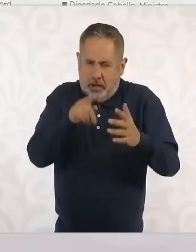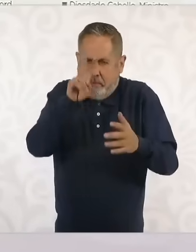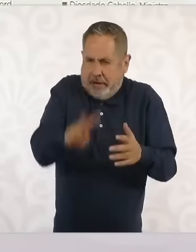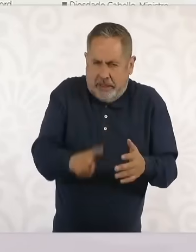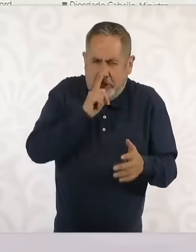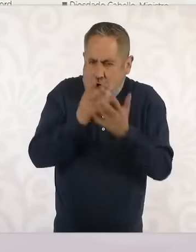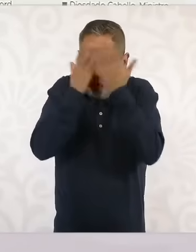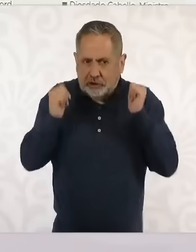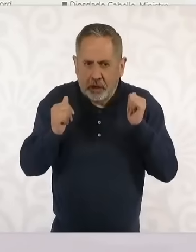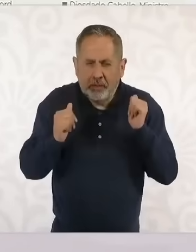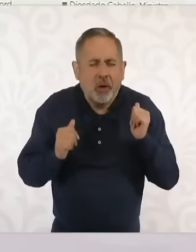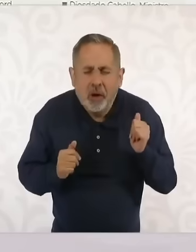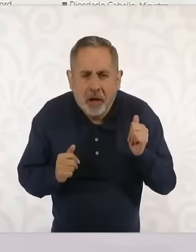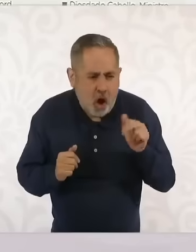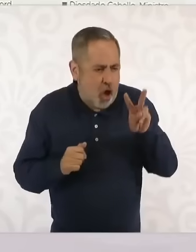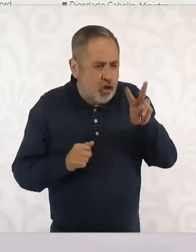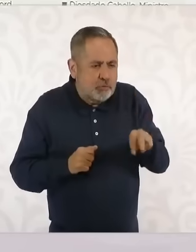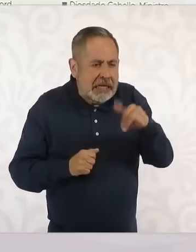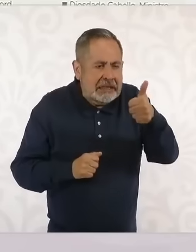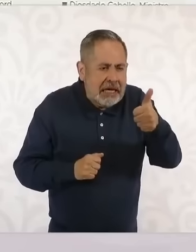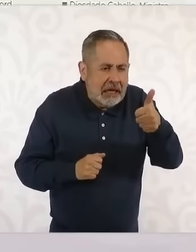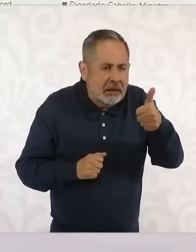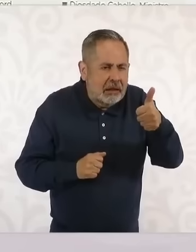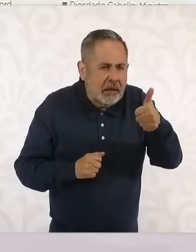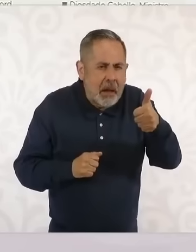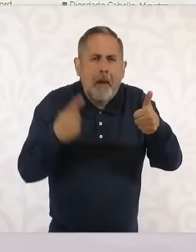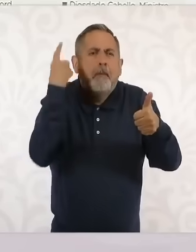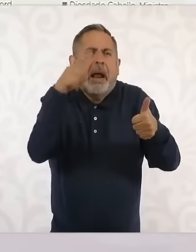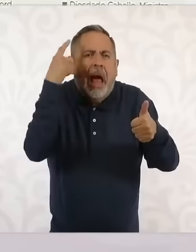no, ¿qué tienen que ver las fotografías con la nota?